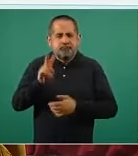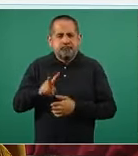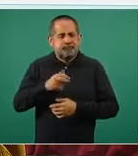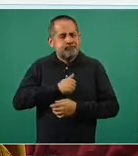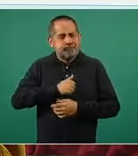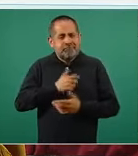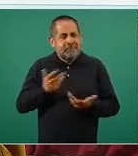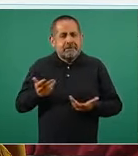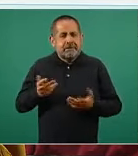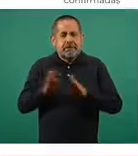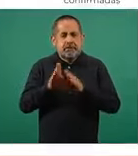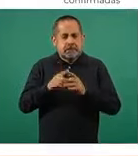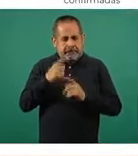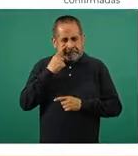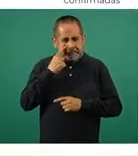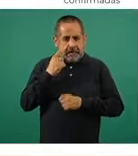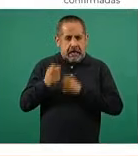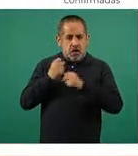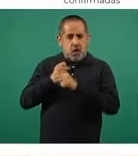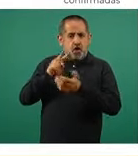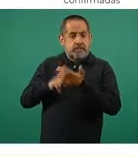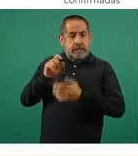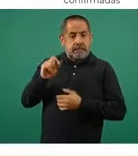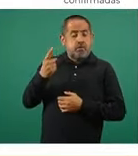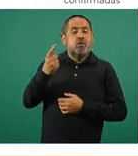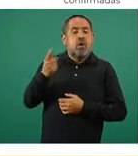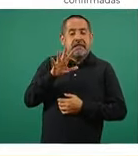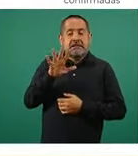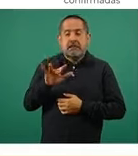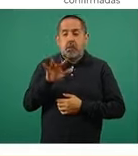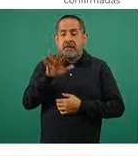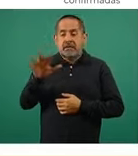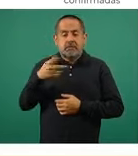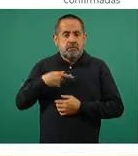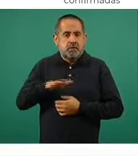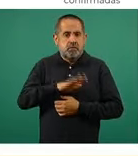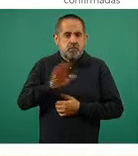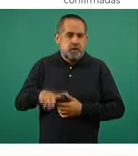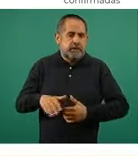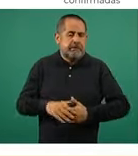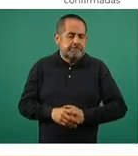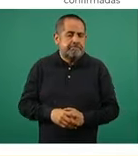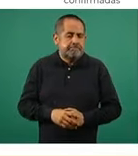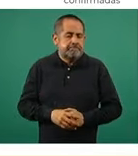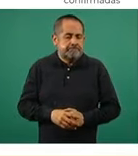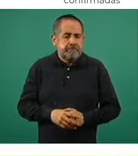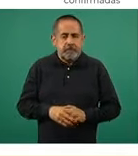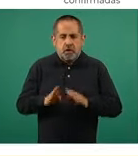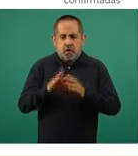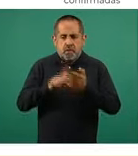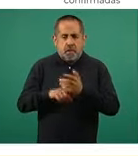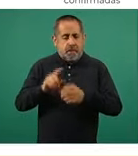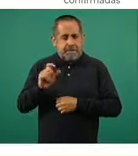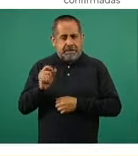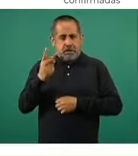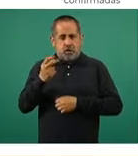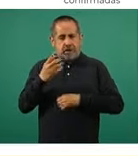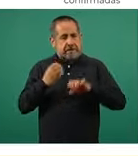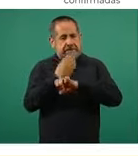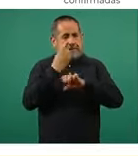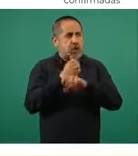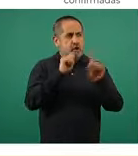se han identificado a lo largo del 2021 ya 55 defunciones, las cuales están distribuidas en 22 entidades